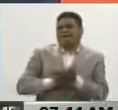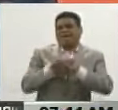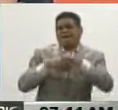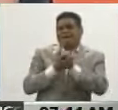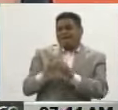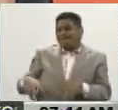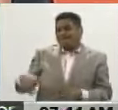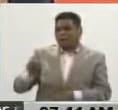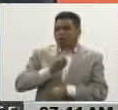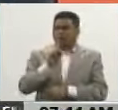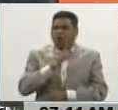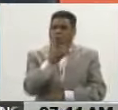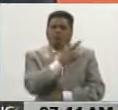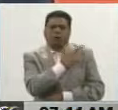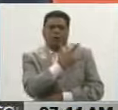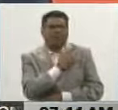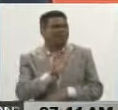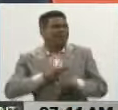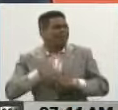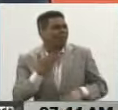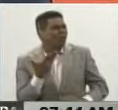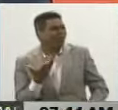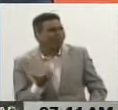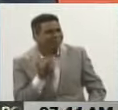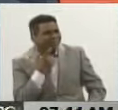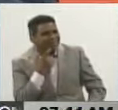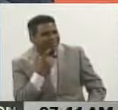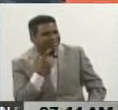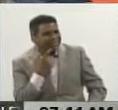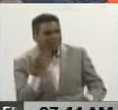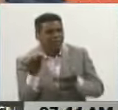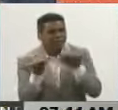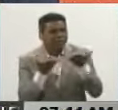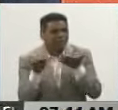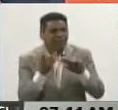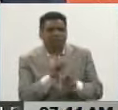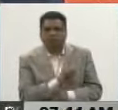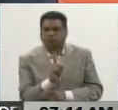universidad tienen por qué servir. Son escuelas en donde no se